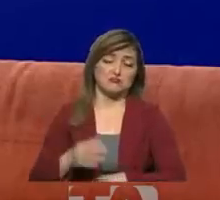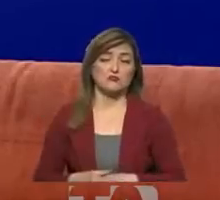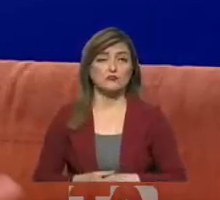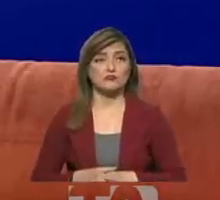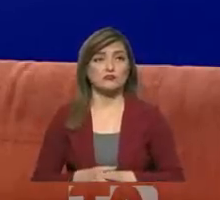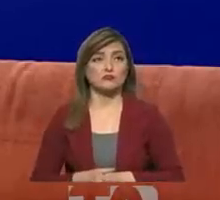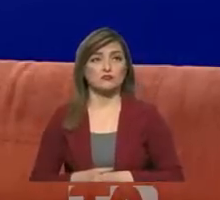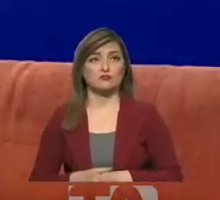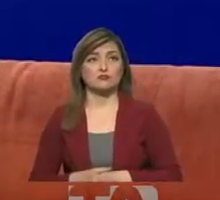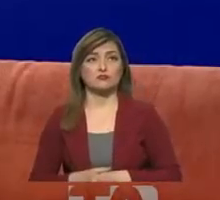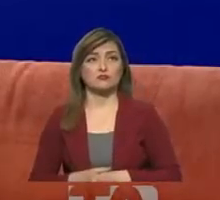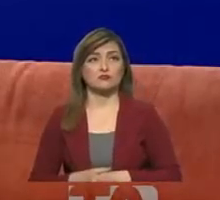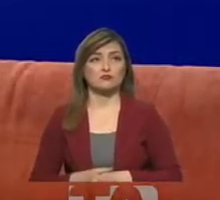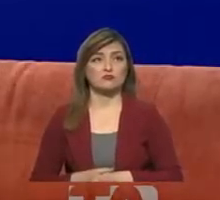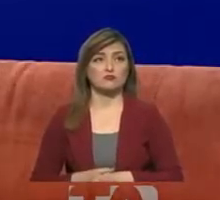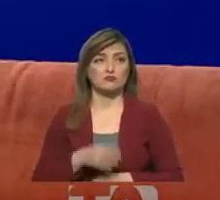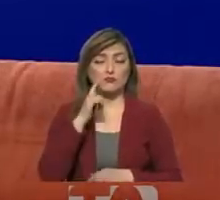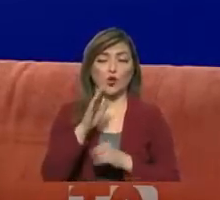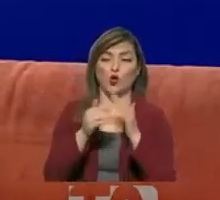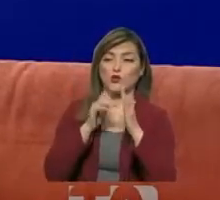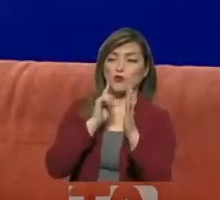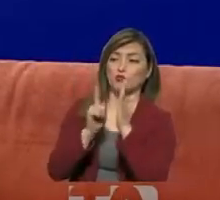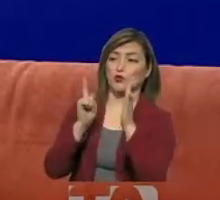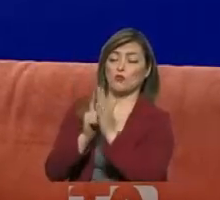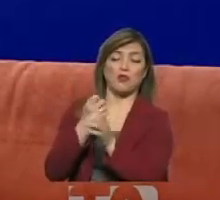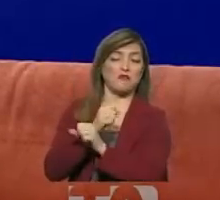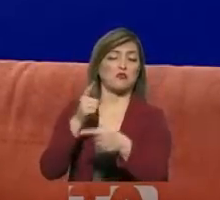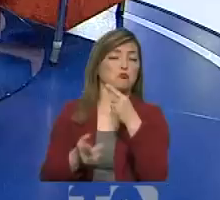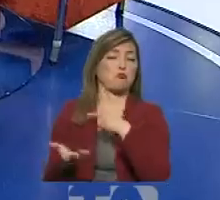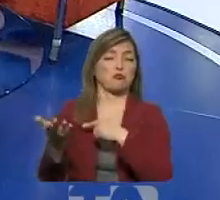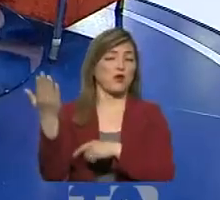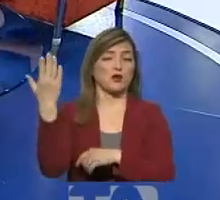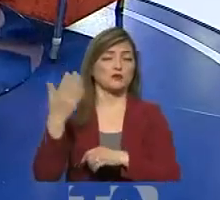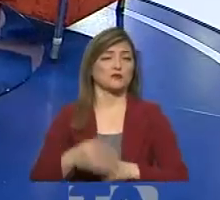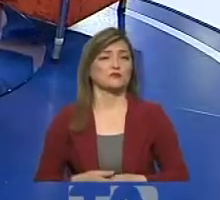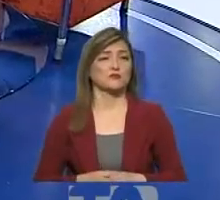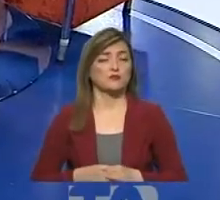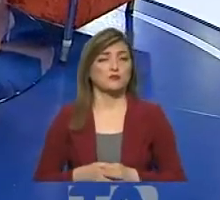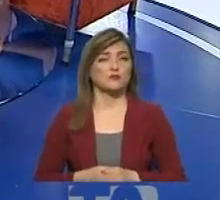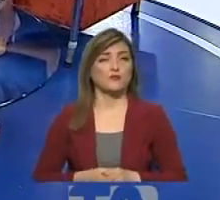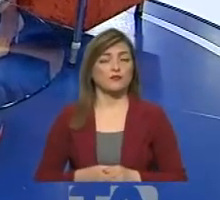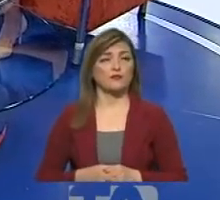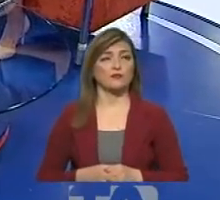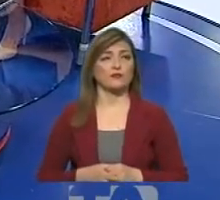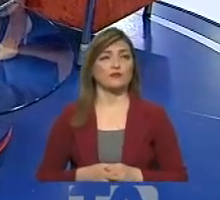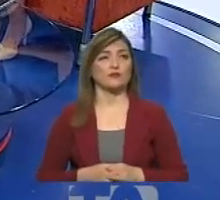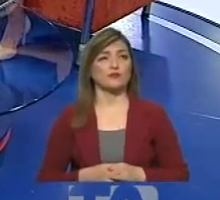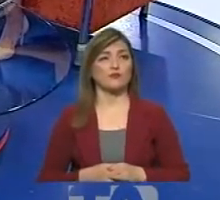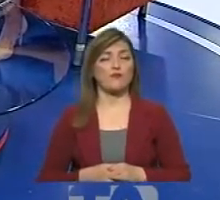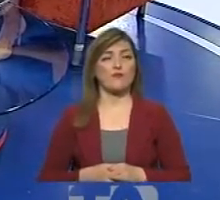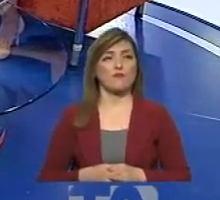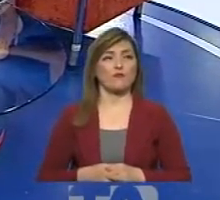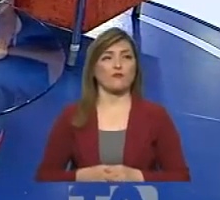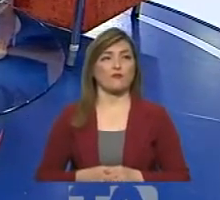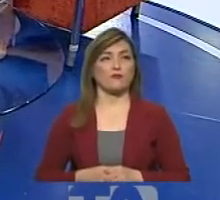pudo desvirtuar los hechos por los cuales nosotros solicitamos su remoción. Así que esperamos que